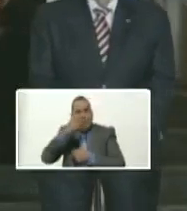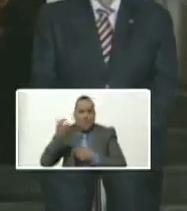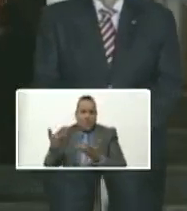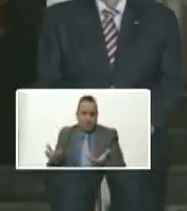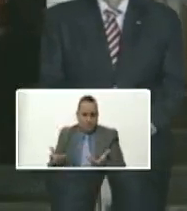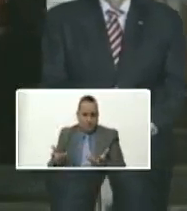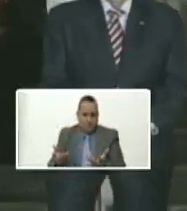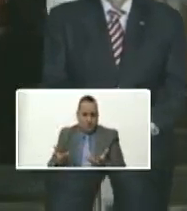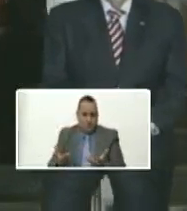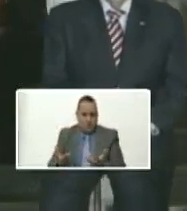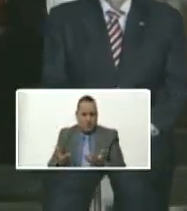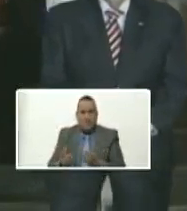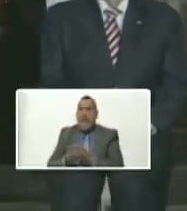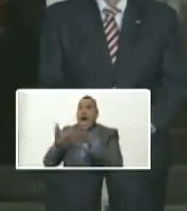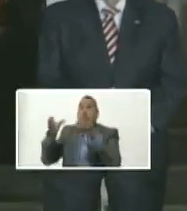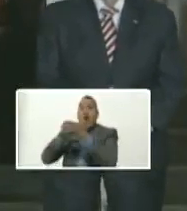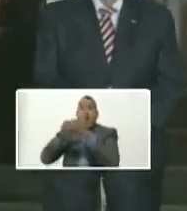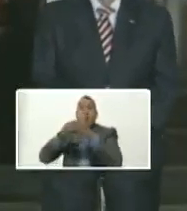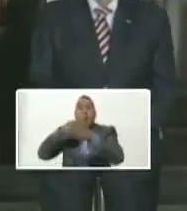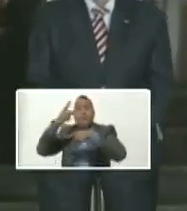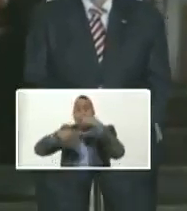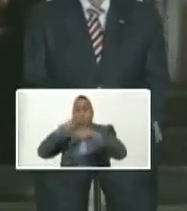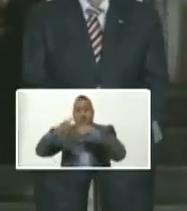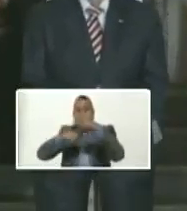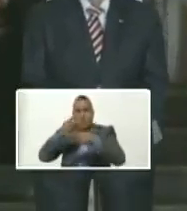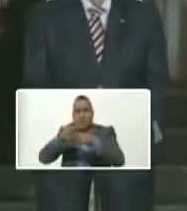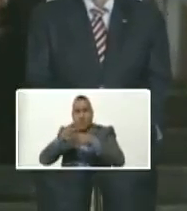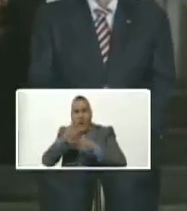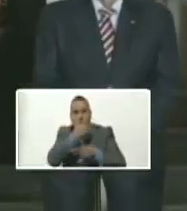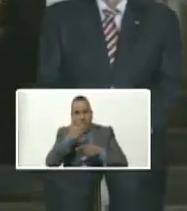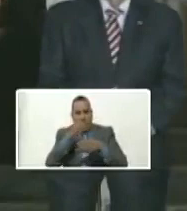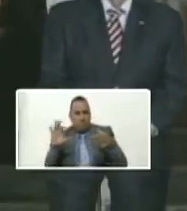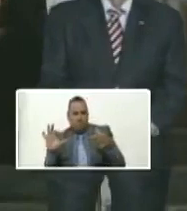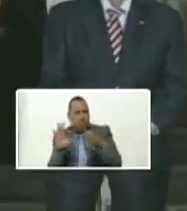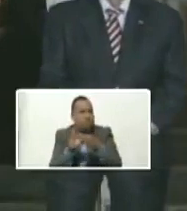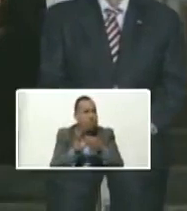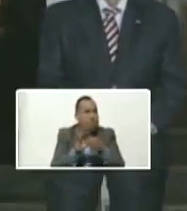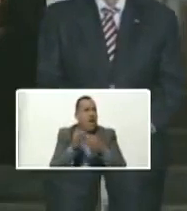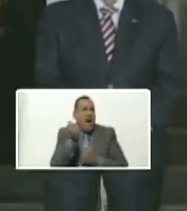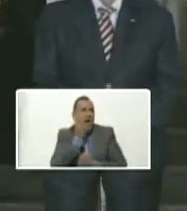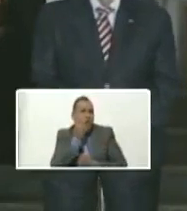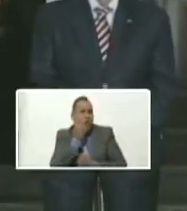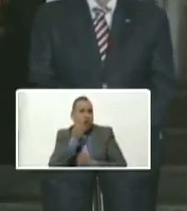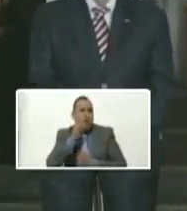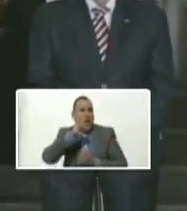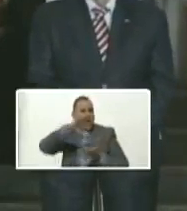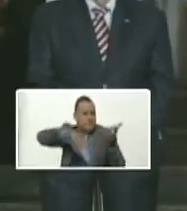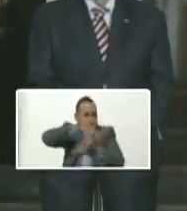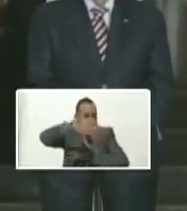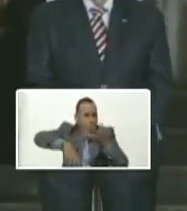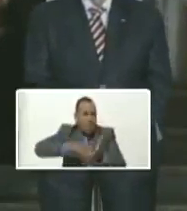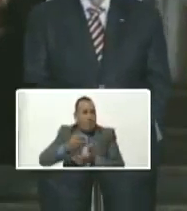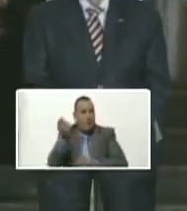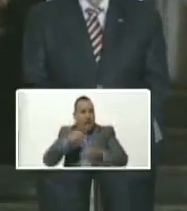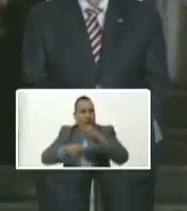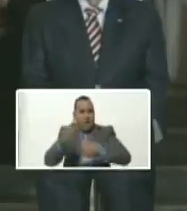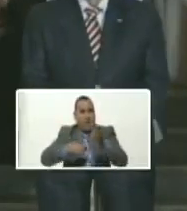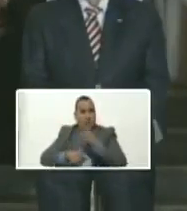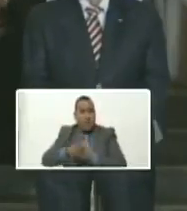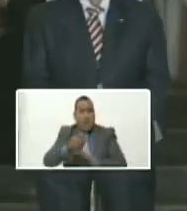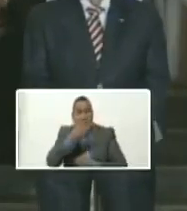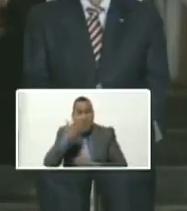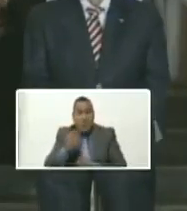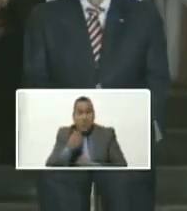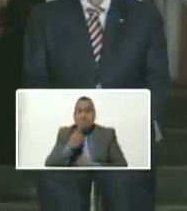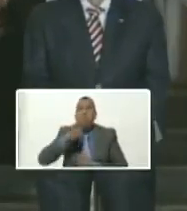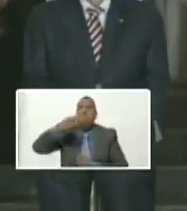a la clase política vinculada al delito, a la violencia y al narcotráfico. Esa es la verdad que